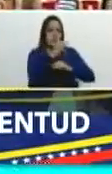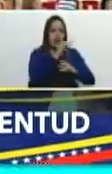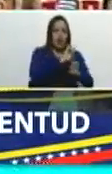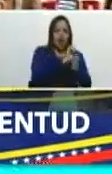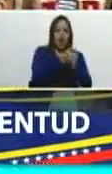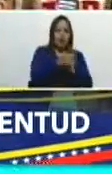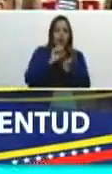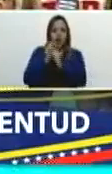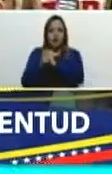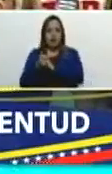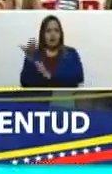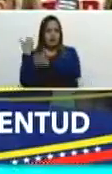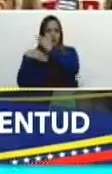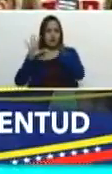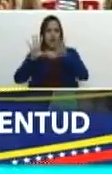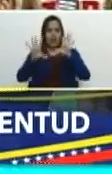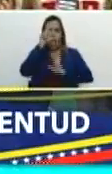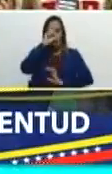Hace 10 años